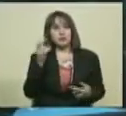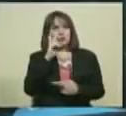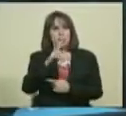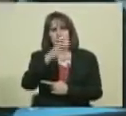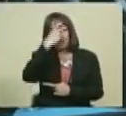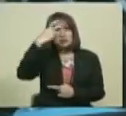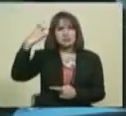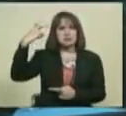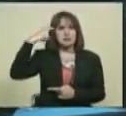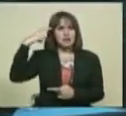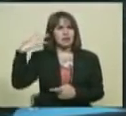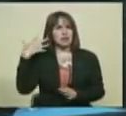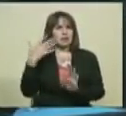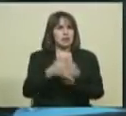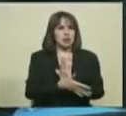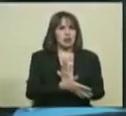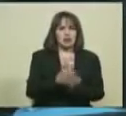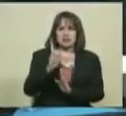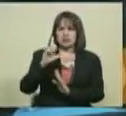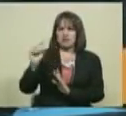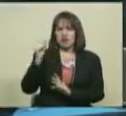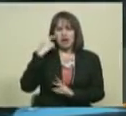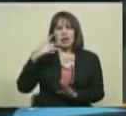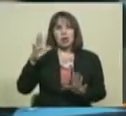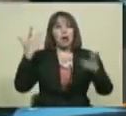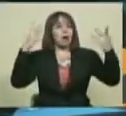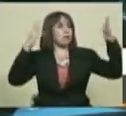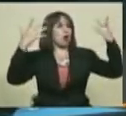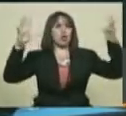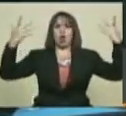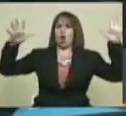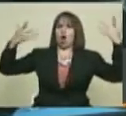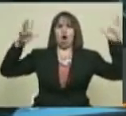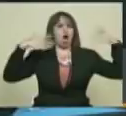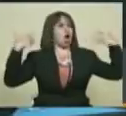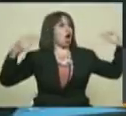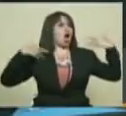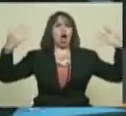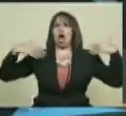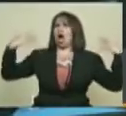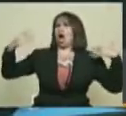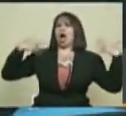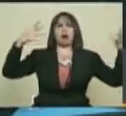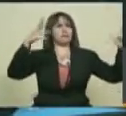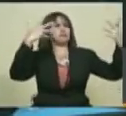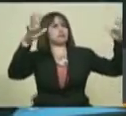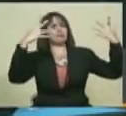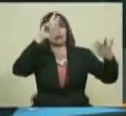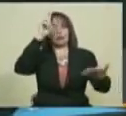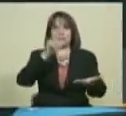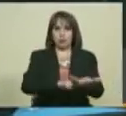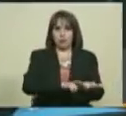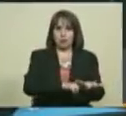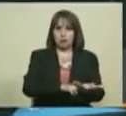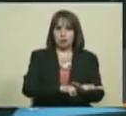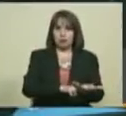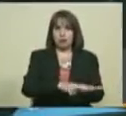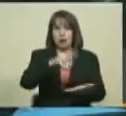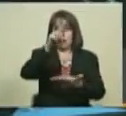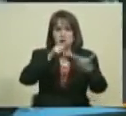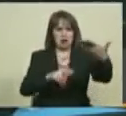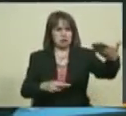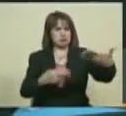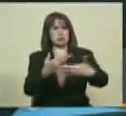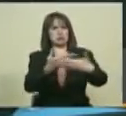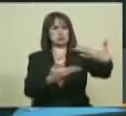canciller Ampuero, creo que se retiró, aplaudir entusiasmado cuando se aplaudió, cuando se aprobó esta resolución con